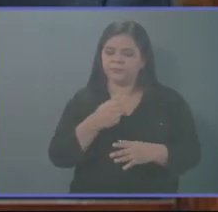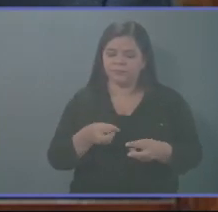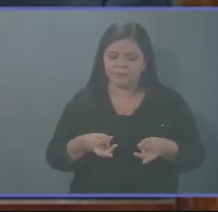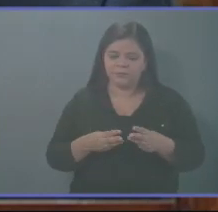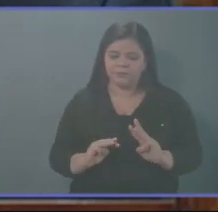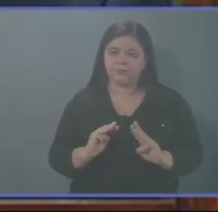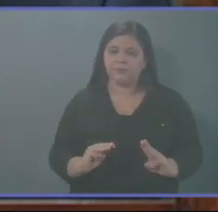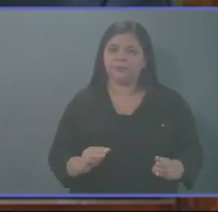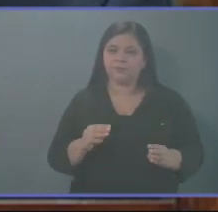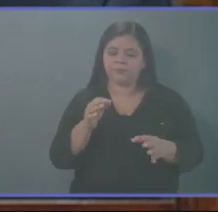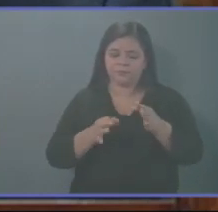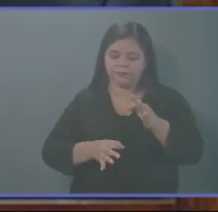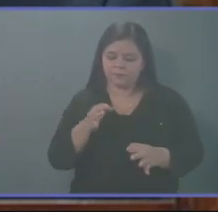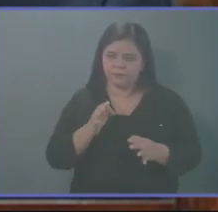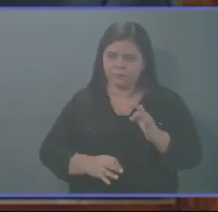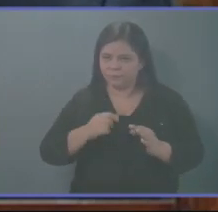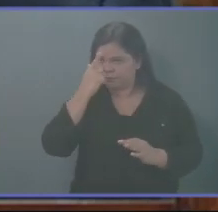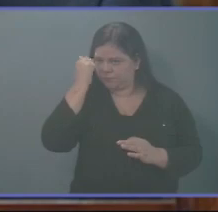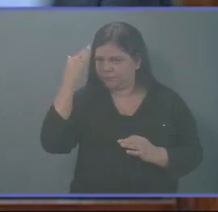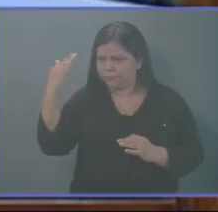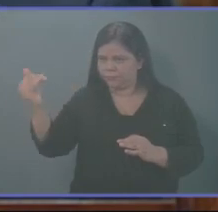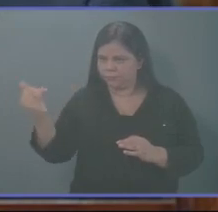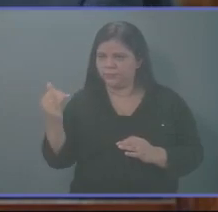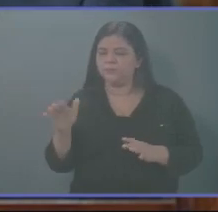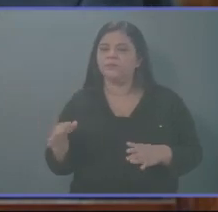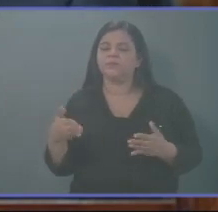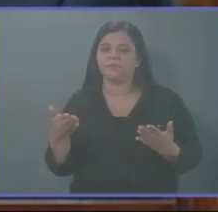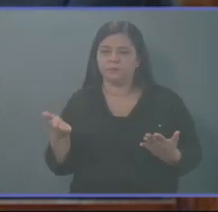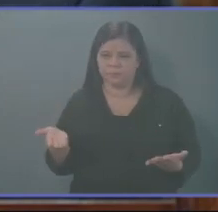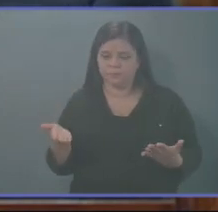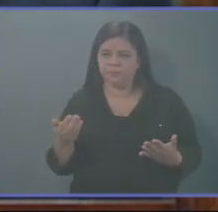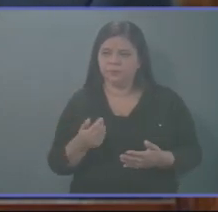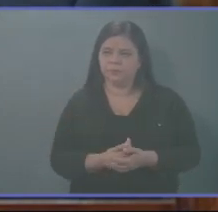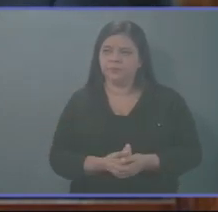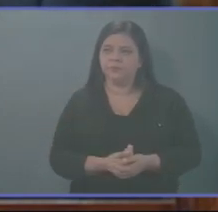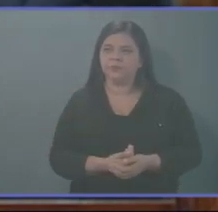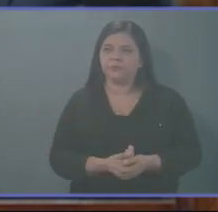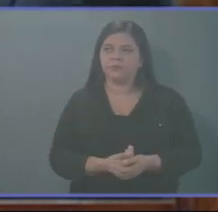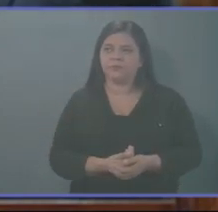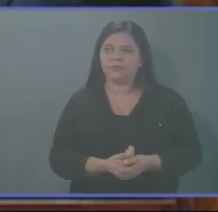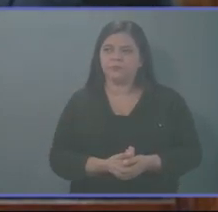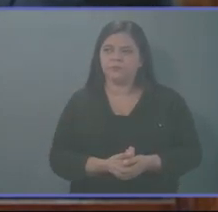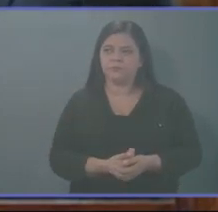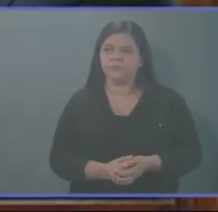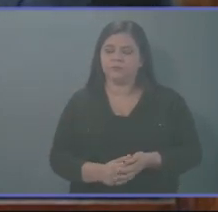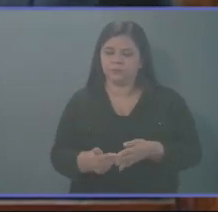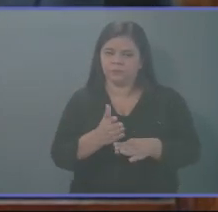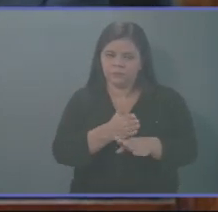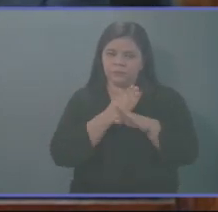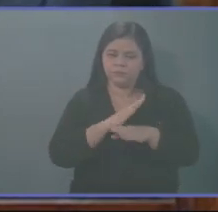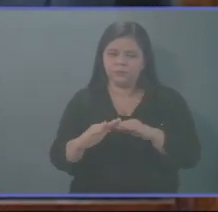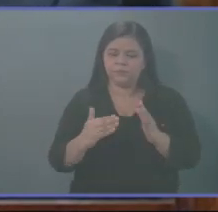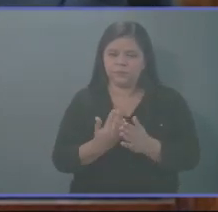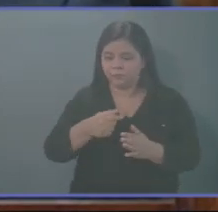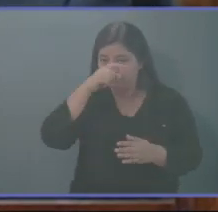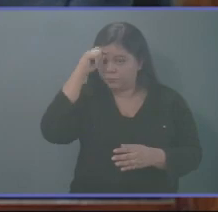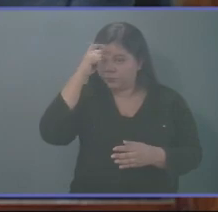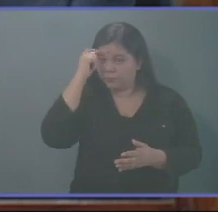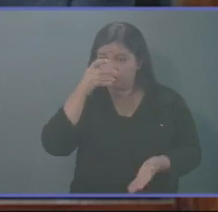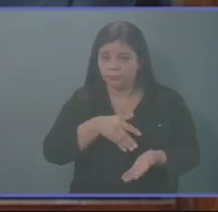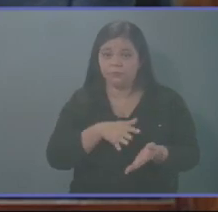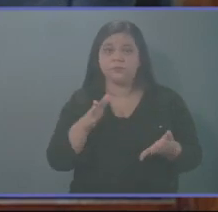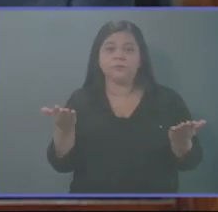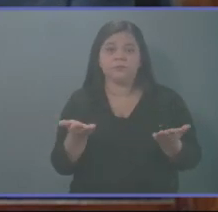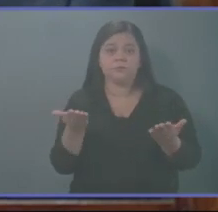parlamentarios, jurídico-políticos, encaminados a la protección de la función pública que desarrollan